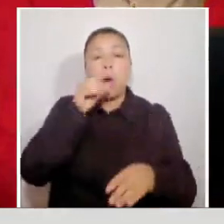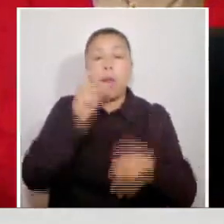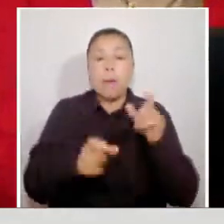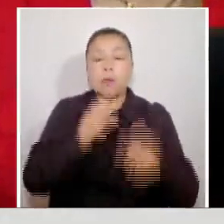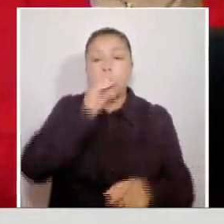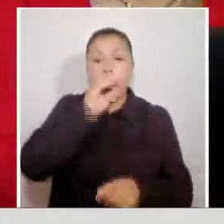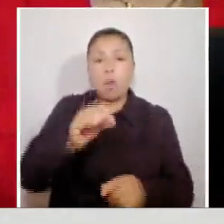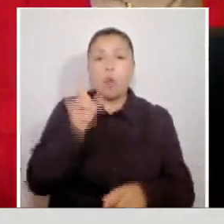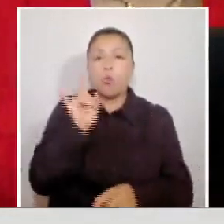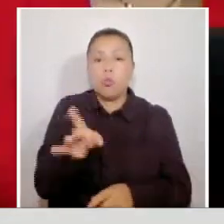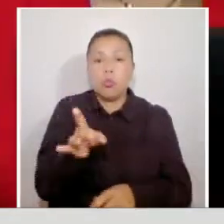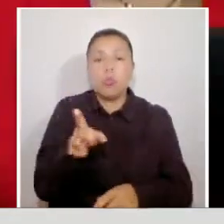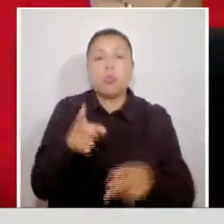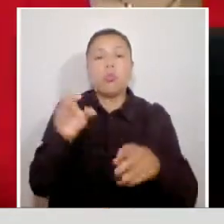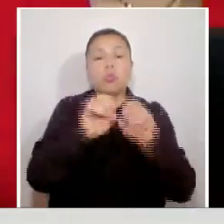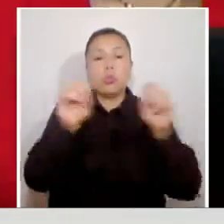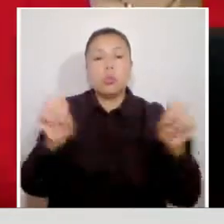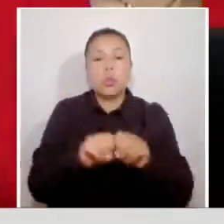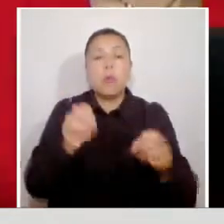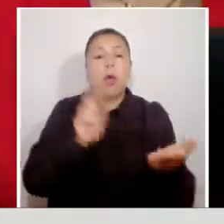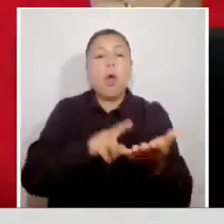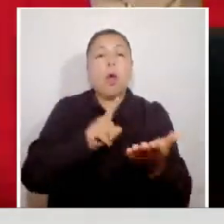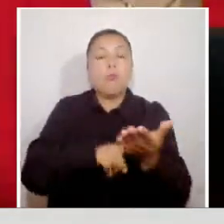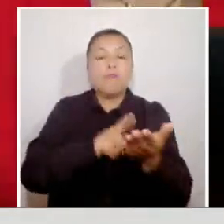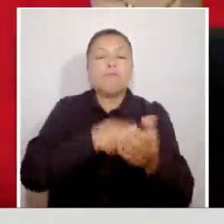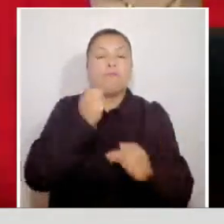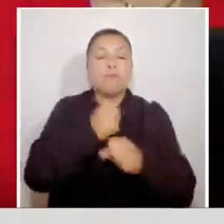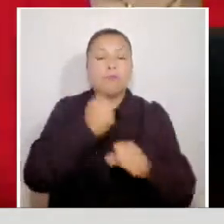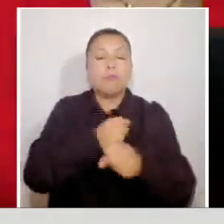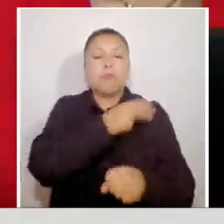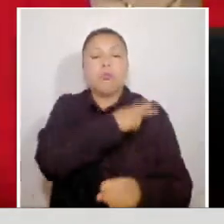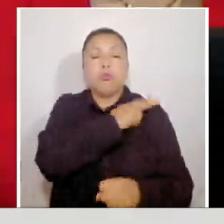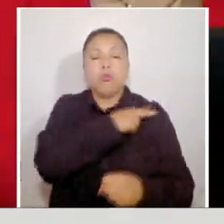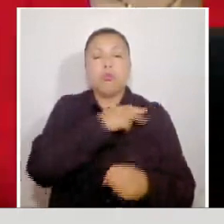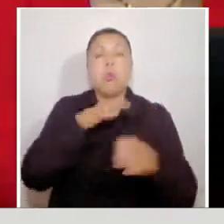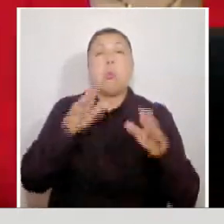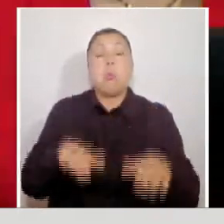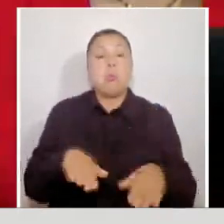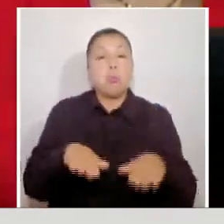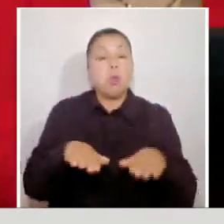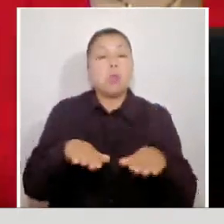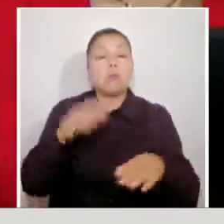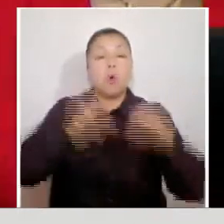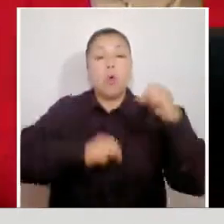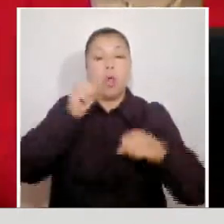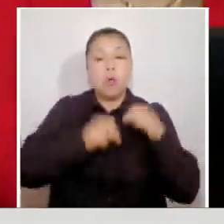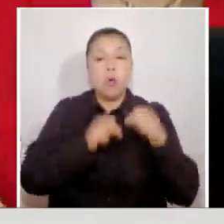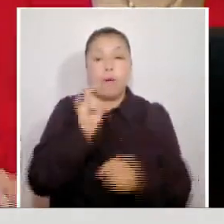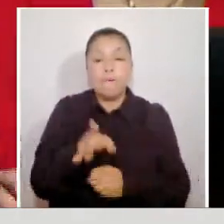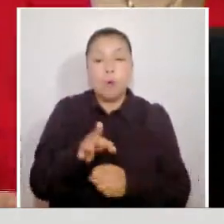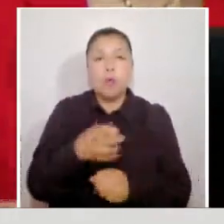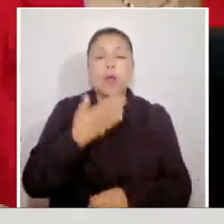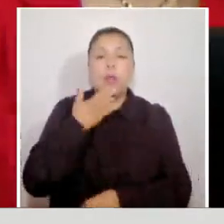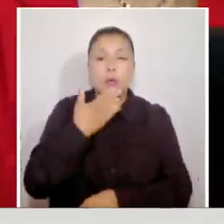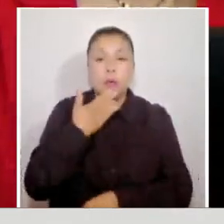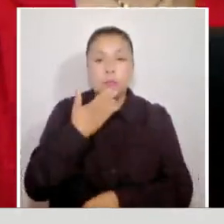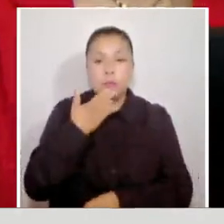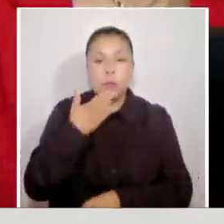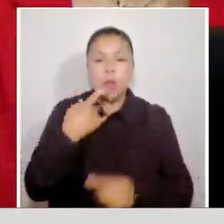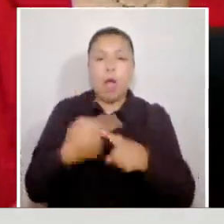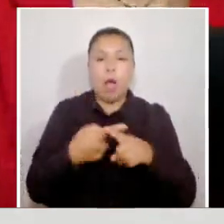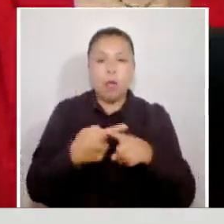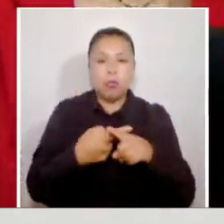vulnerados por un sistema de producción casi feudal Así ha ocurrido por ejemplo con la industria que ha sido vulnerado también por el abuso del